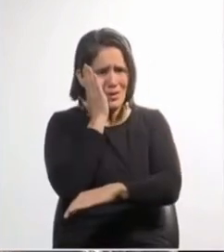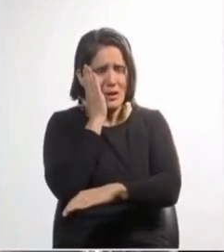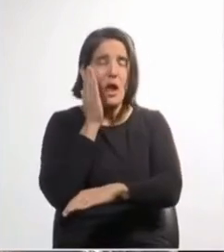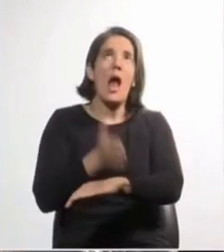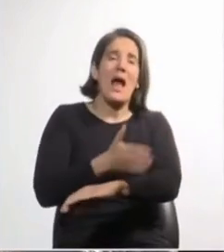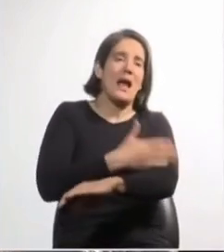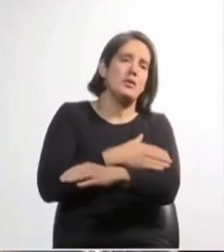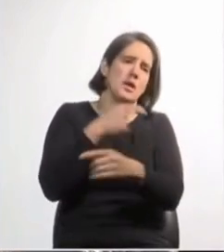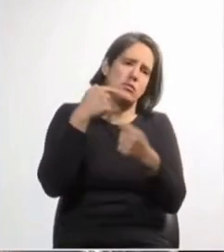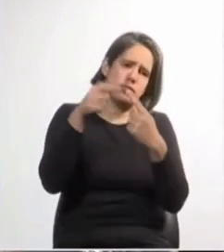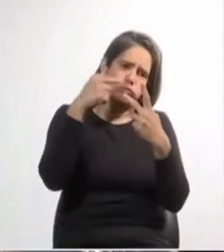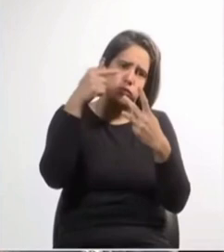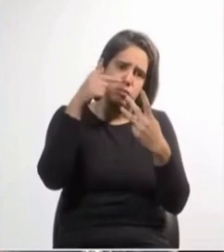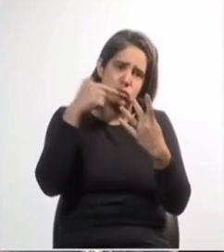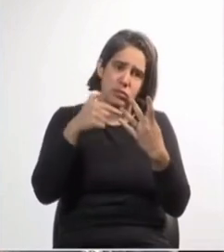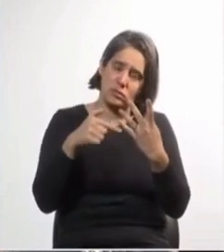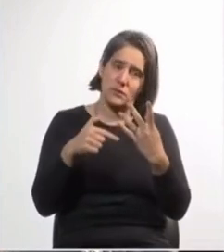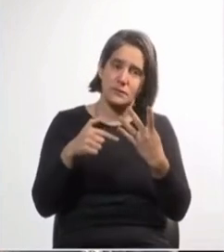factores.